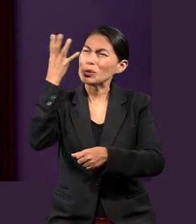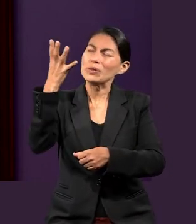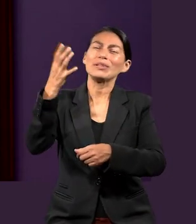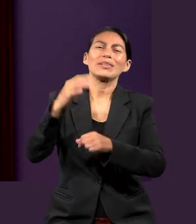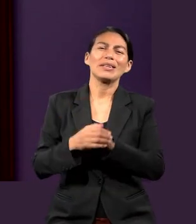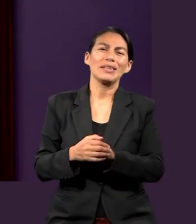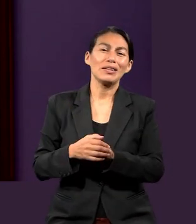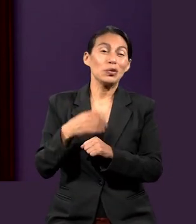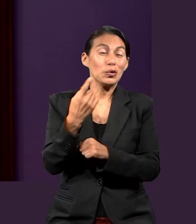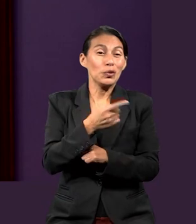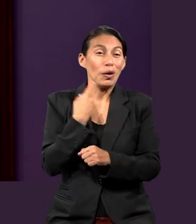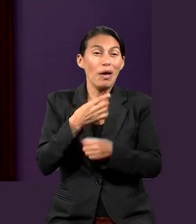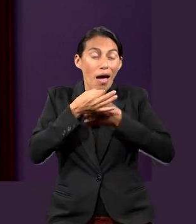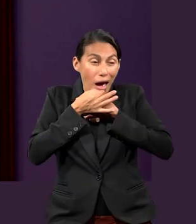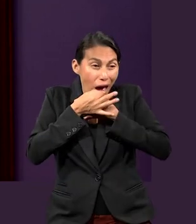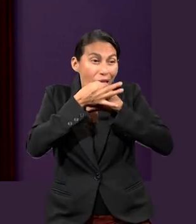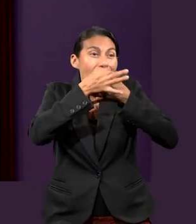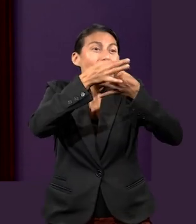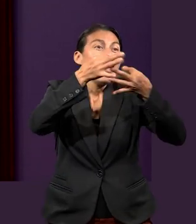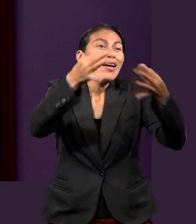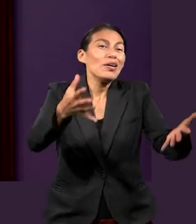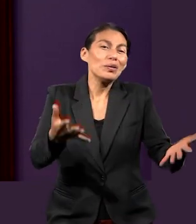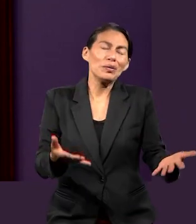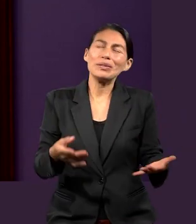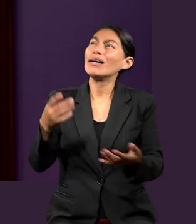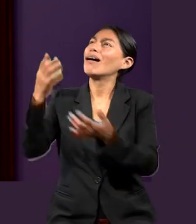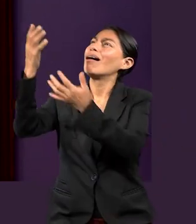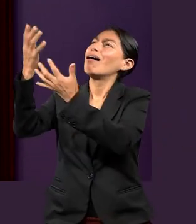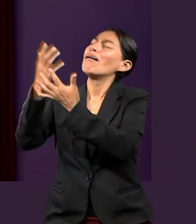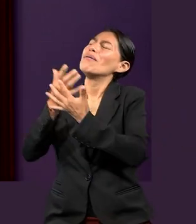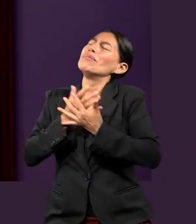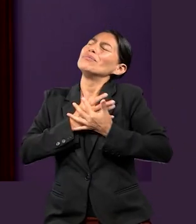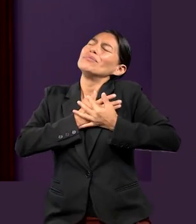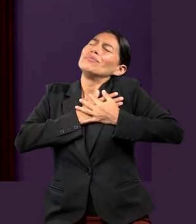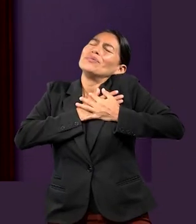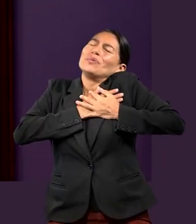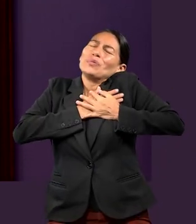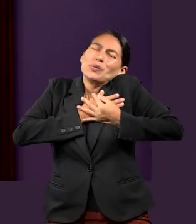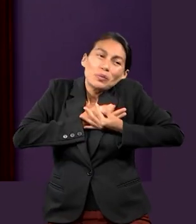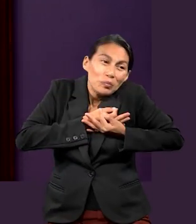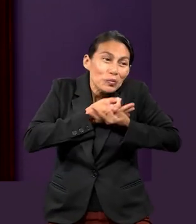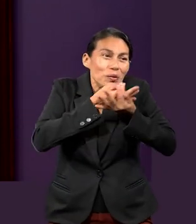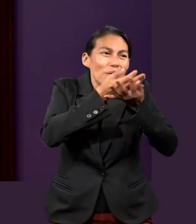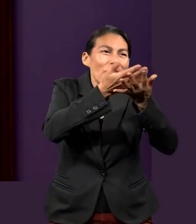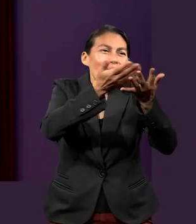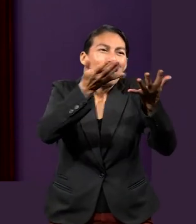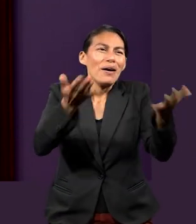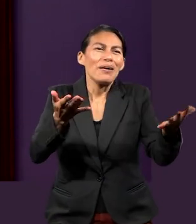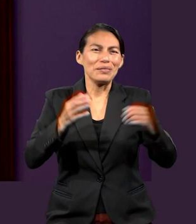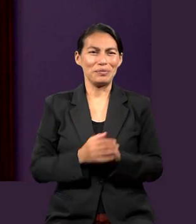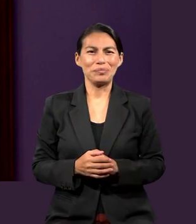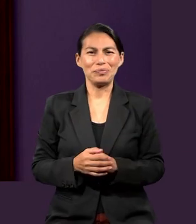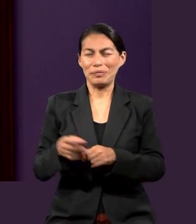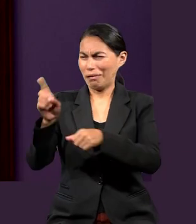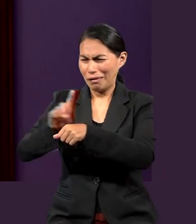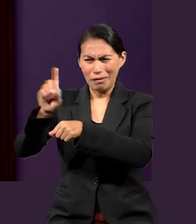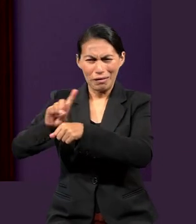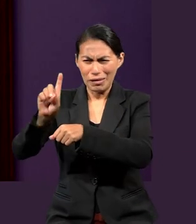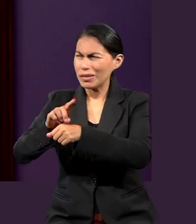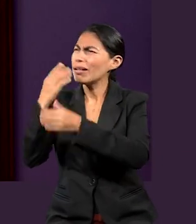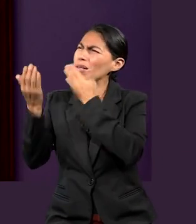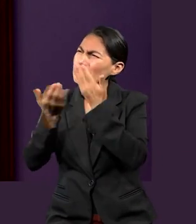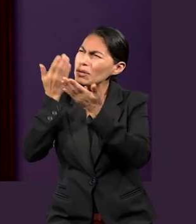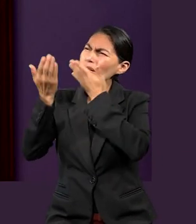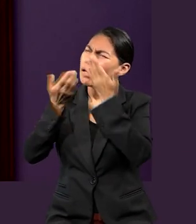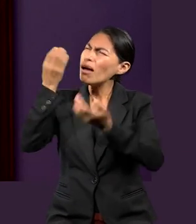Qué bendición de tarea que tenemos ahora que es llenarnos del amor de Dios. Llenarnos cada día en el estudio diligente de su